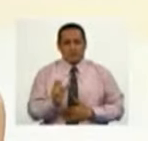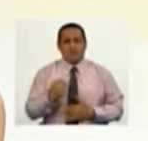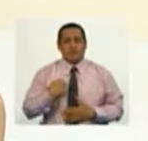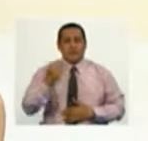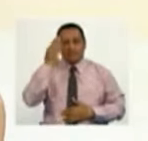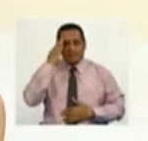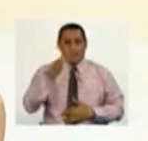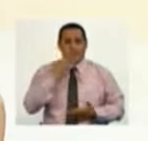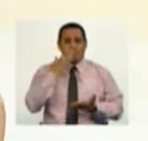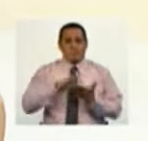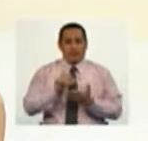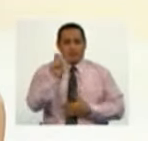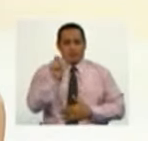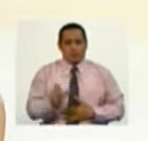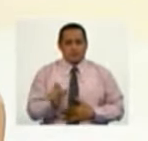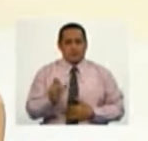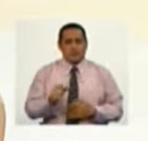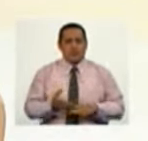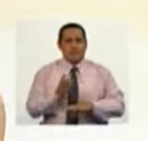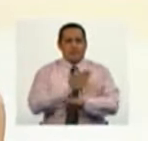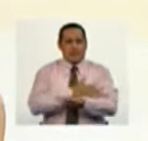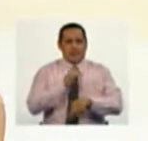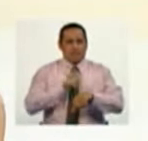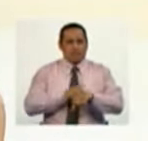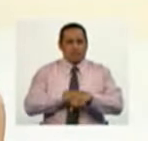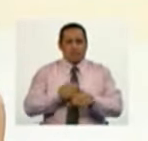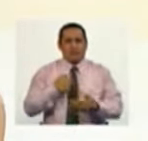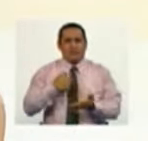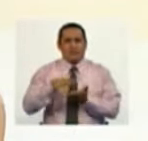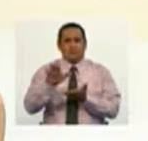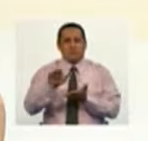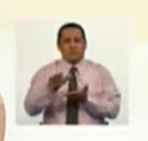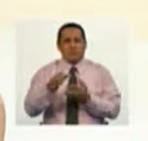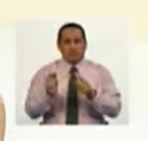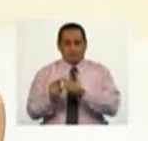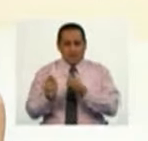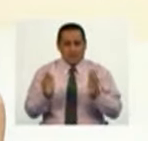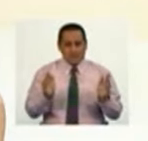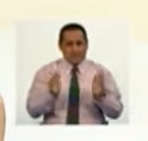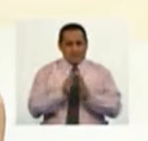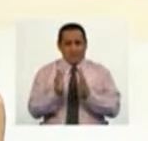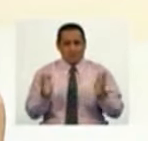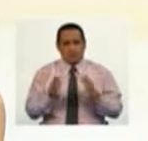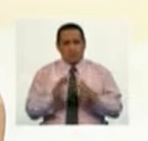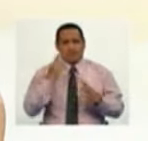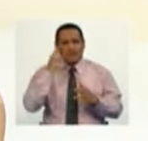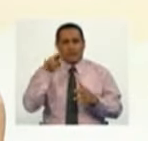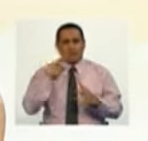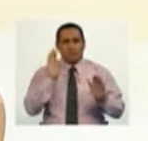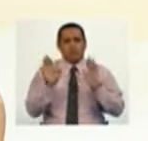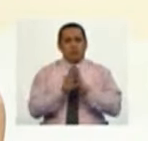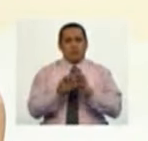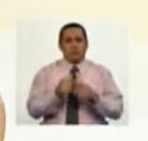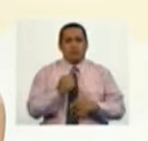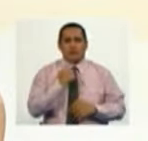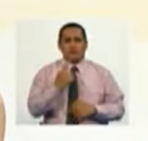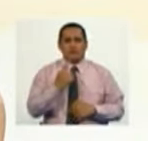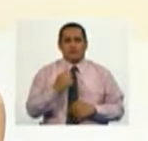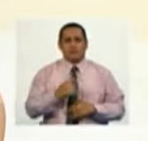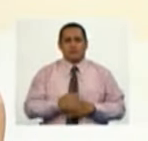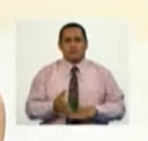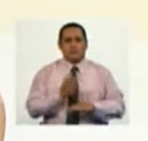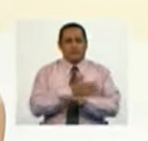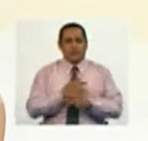persona, se entere de la falta y el momento en que ejecuta el despido. Entonces, ese tiempo tiene que ser razonable y ese